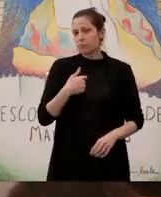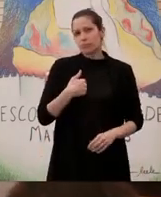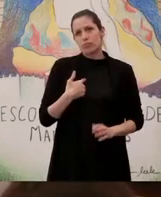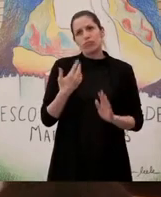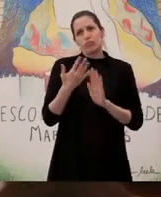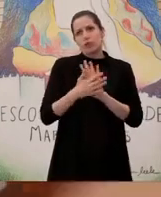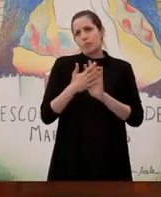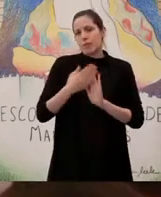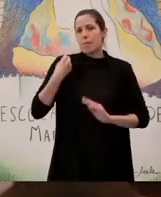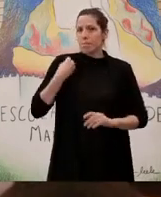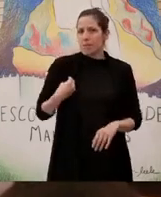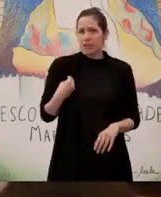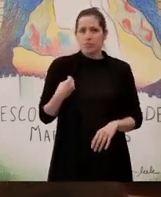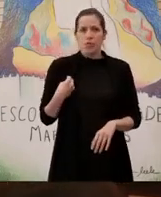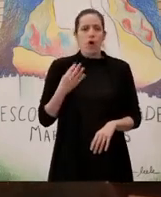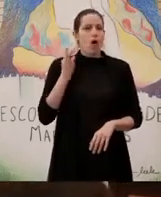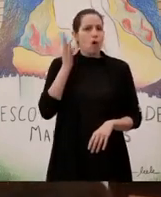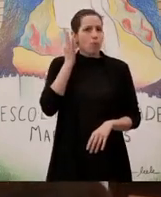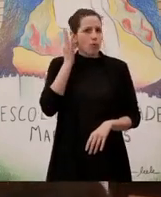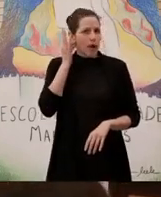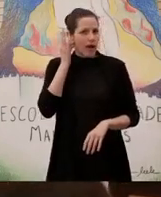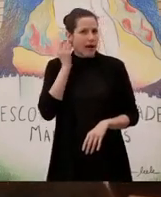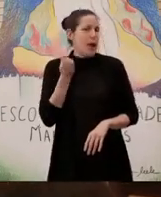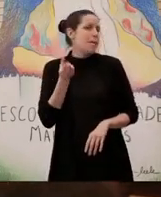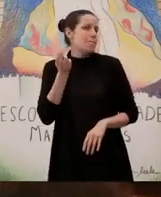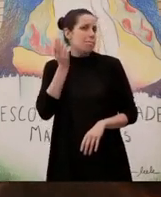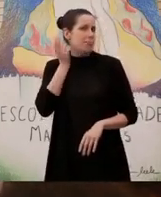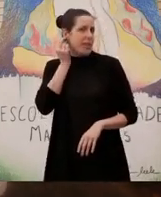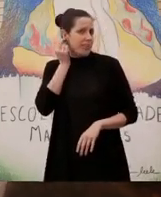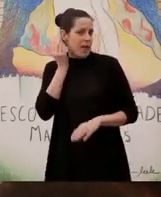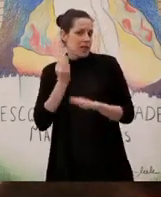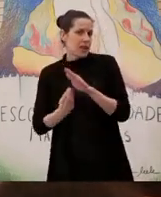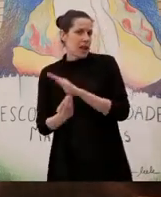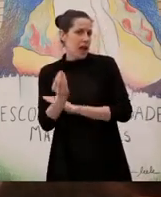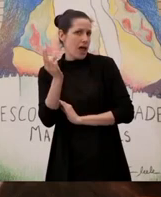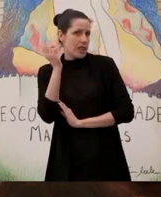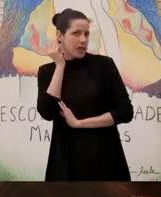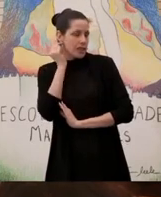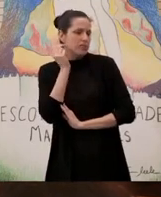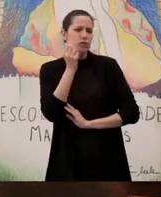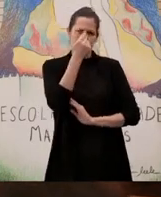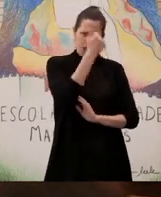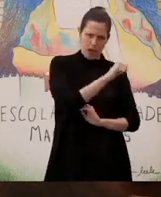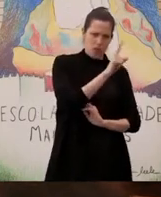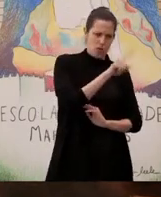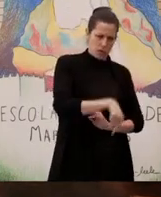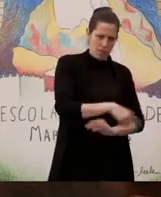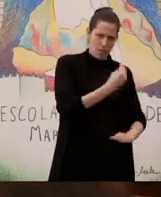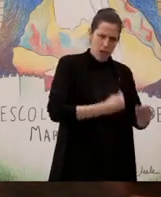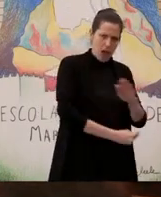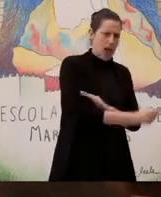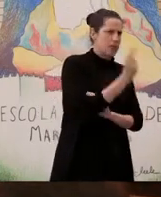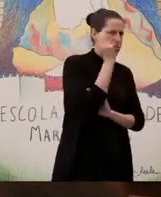de poner dependientes a sus nenas cuando nacen sigue ponemos pendientes esto vamos a